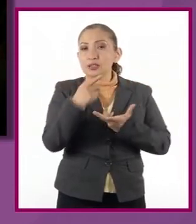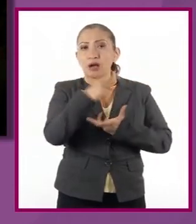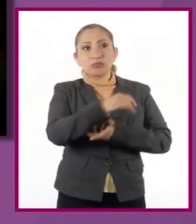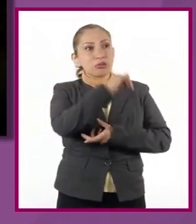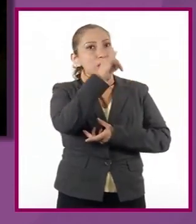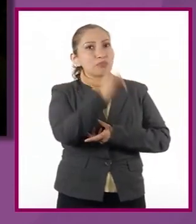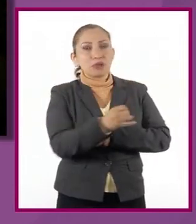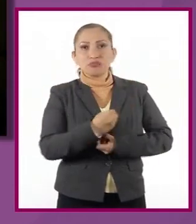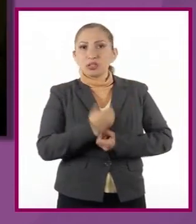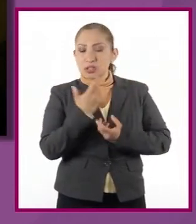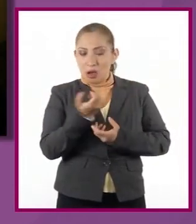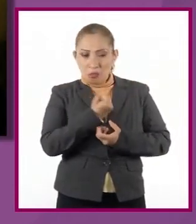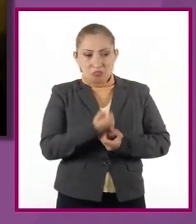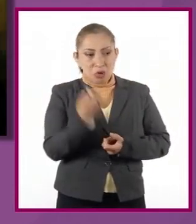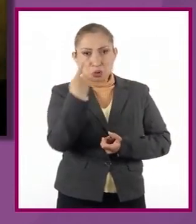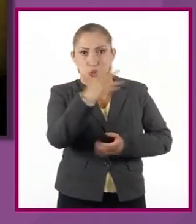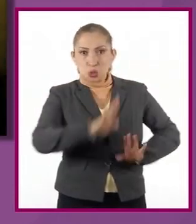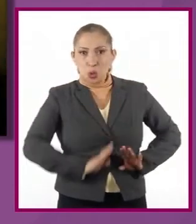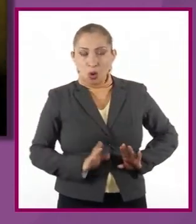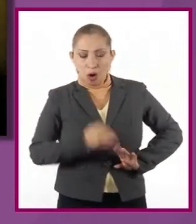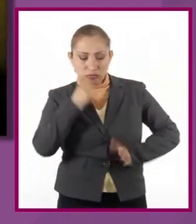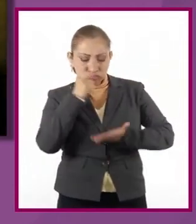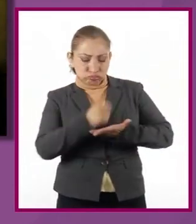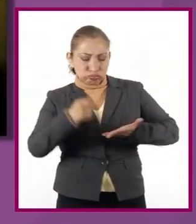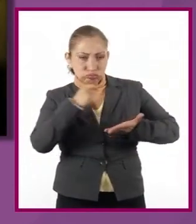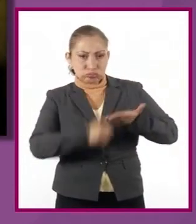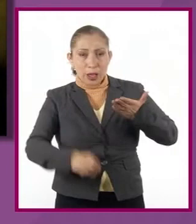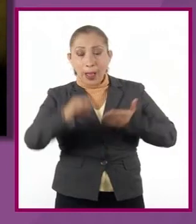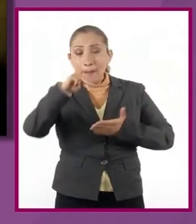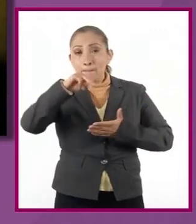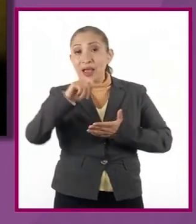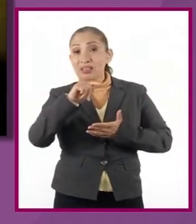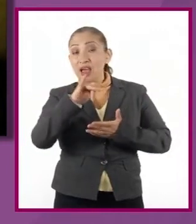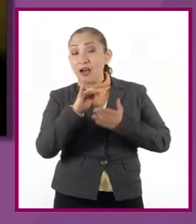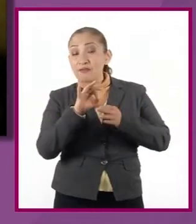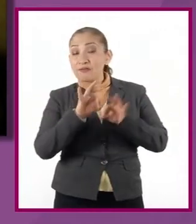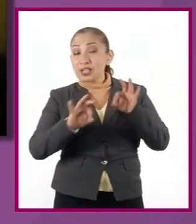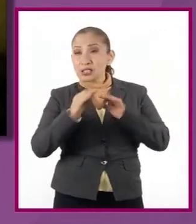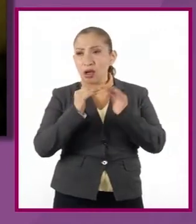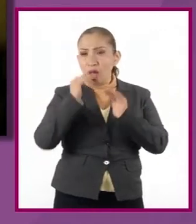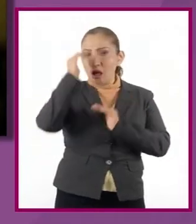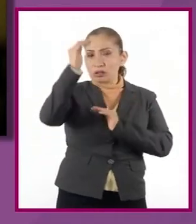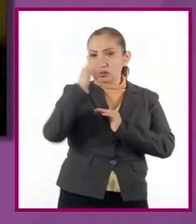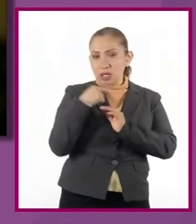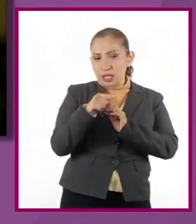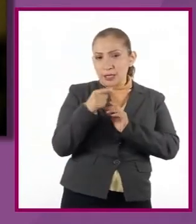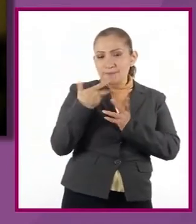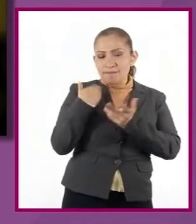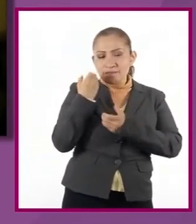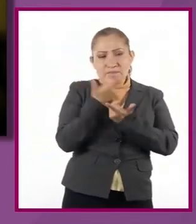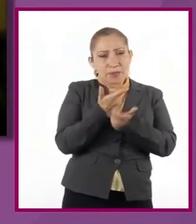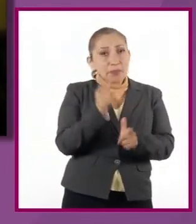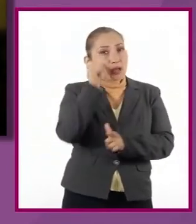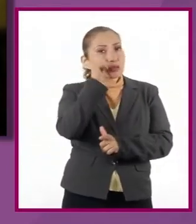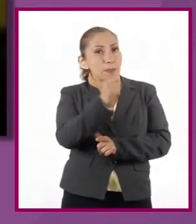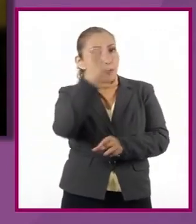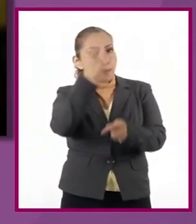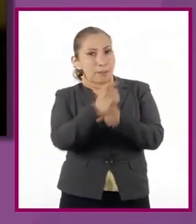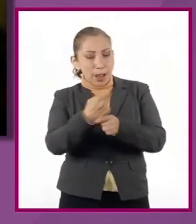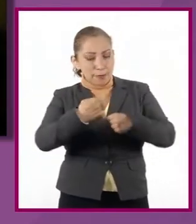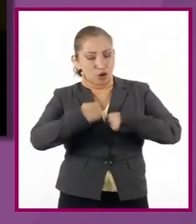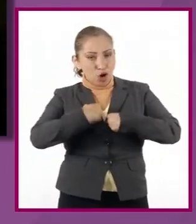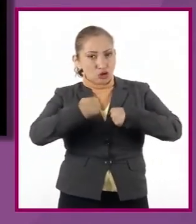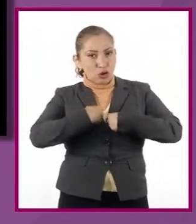nadie la poesía. Forjó en sus letras temas metafísicos con expresiones directas y desencadenadas, siempre en primera